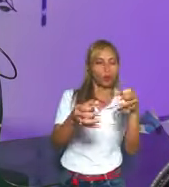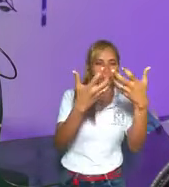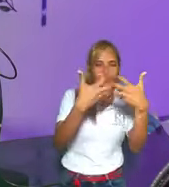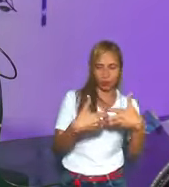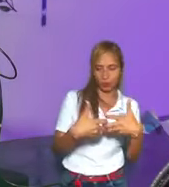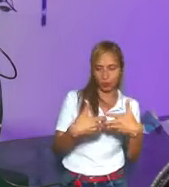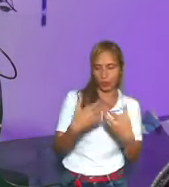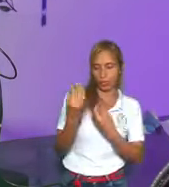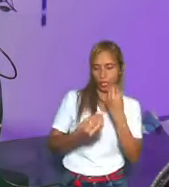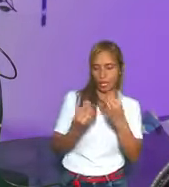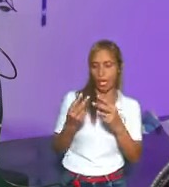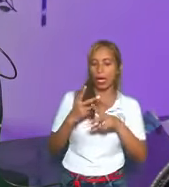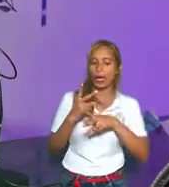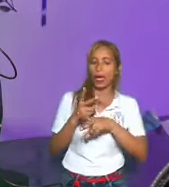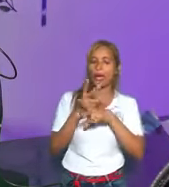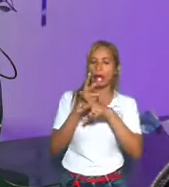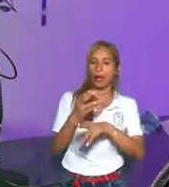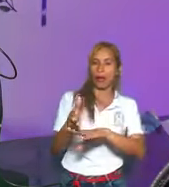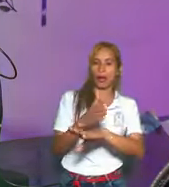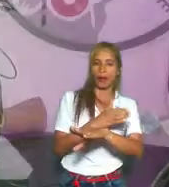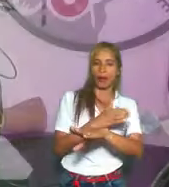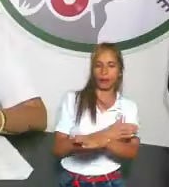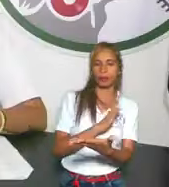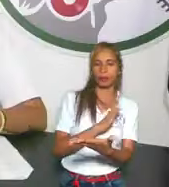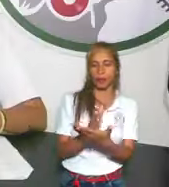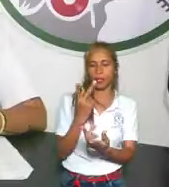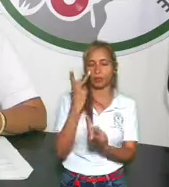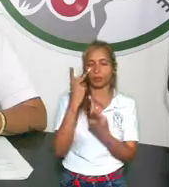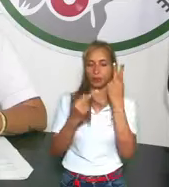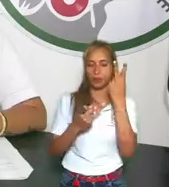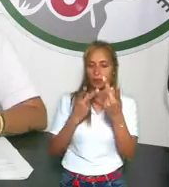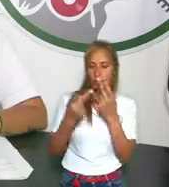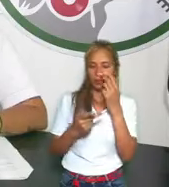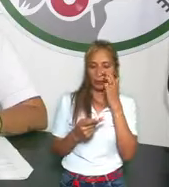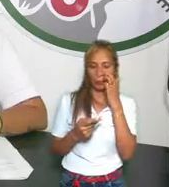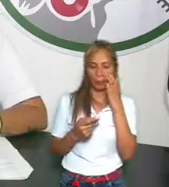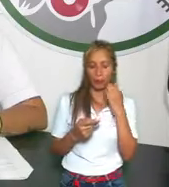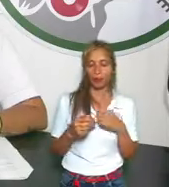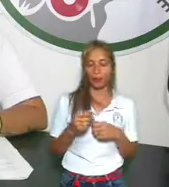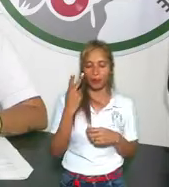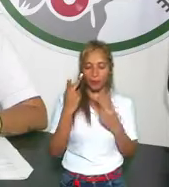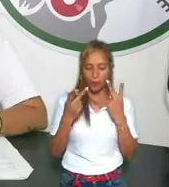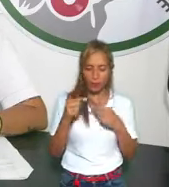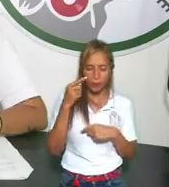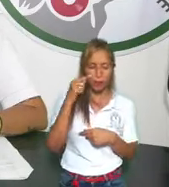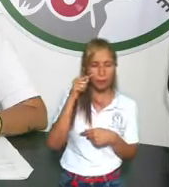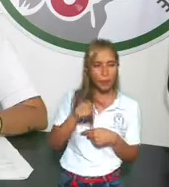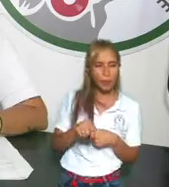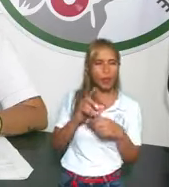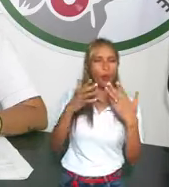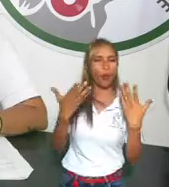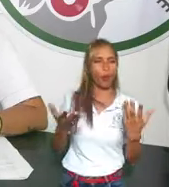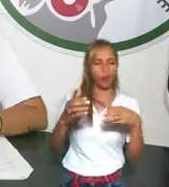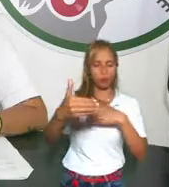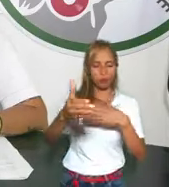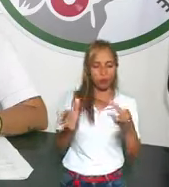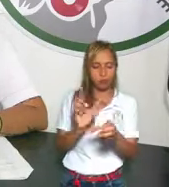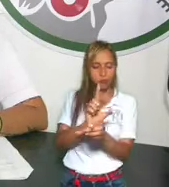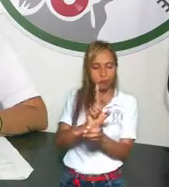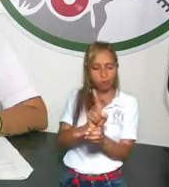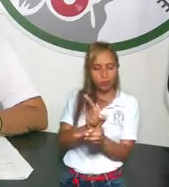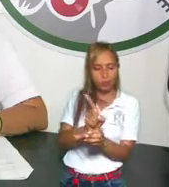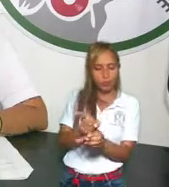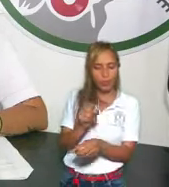preventiva una visita para ir a ver cómo están los medidores también. Exacto, sí. Nosotros hacemos un filtro de los medidores que